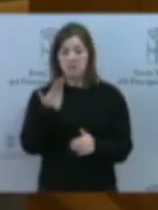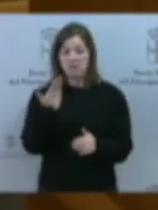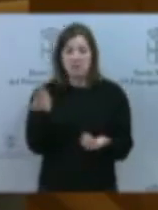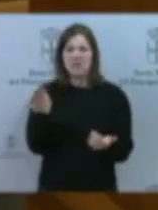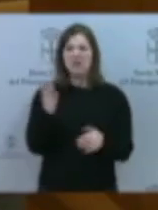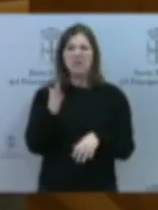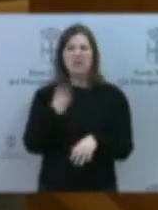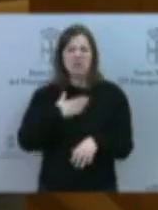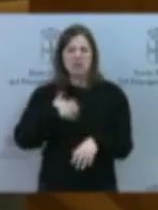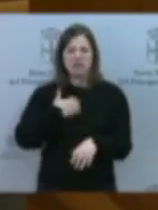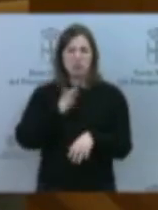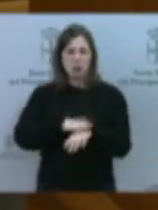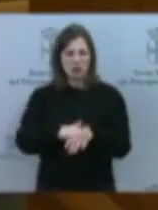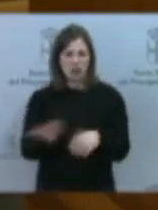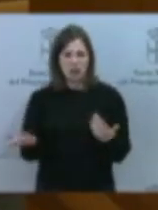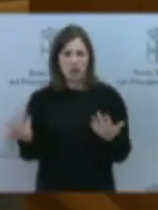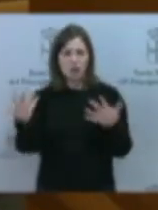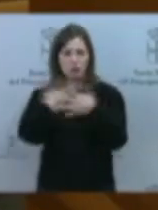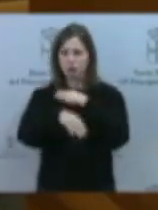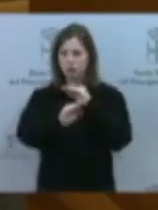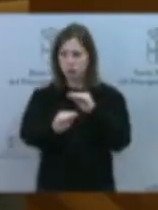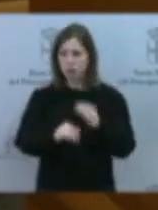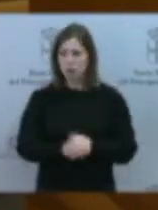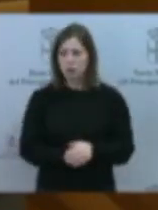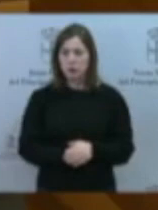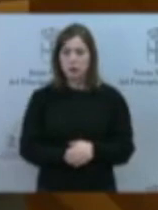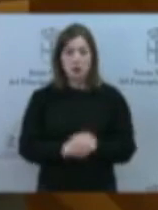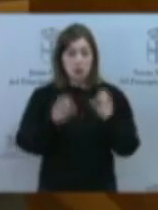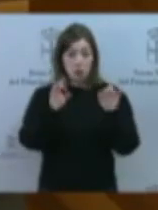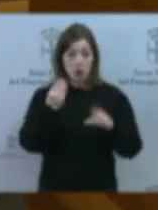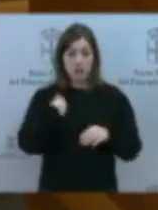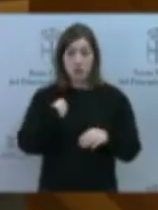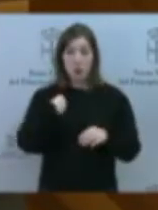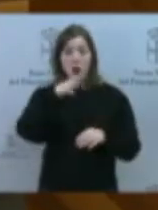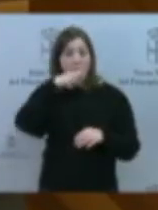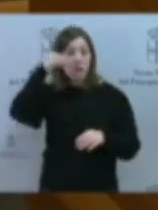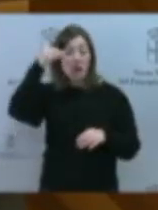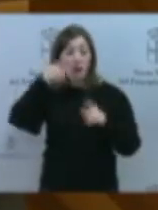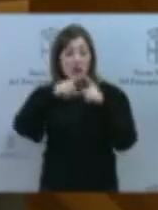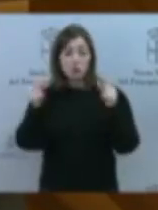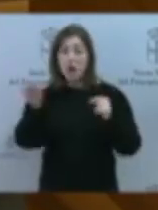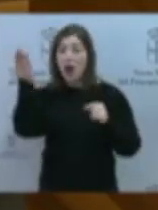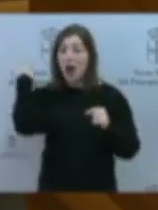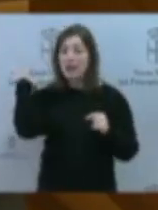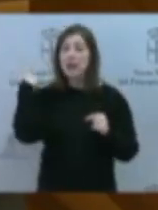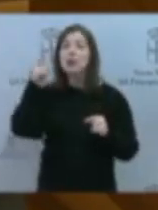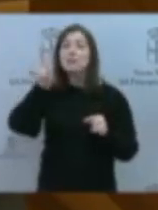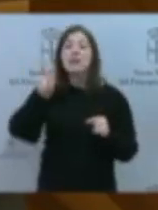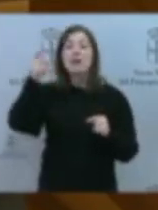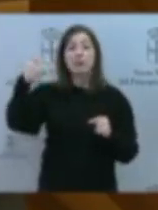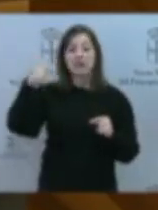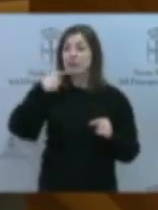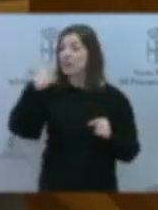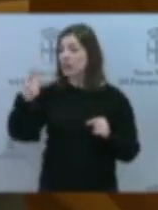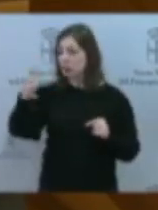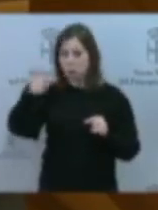que me parece bien que venga Amazon a Asturias. Ayer se lo decía el vicepresidente, ¿no? Oiga, pues sea valiente y diga que usted quiere que venga a Amazon.